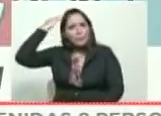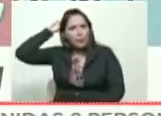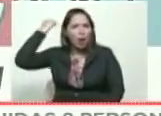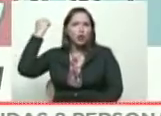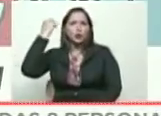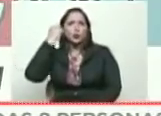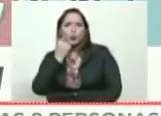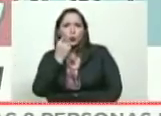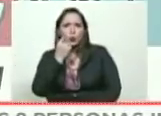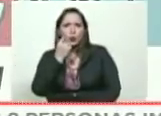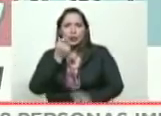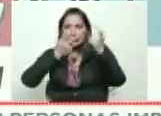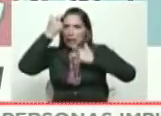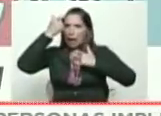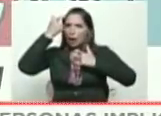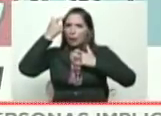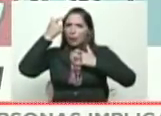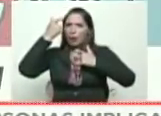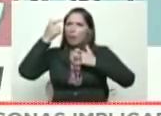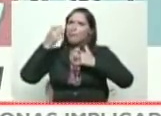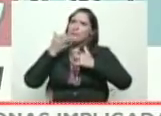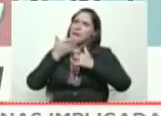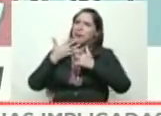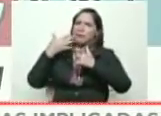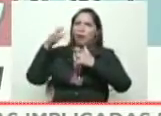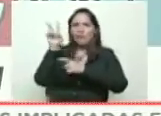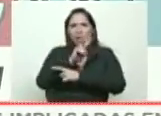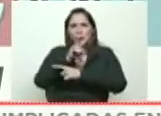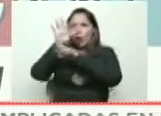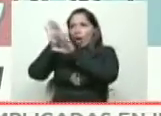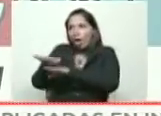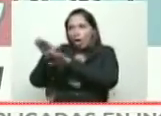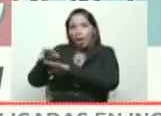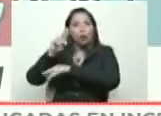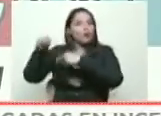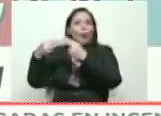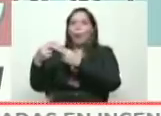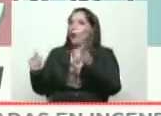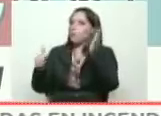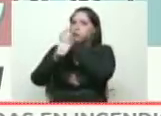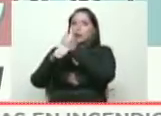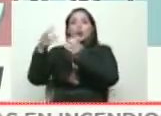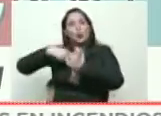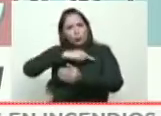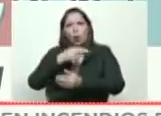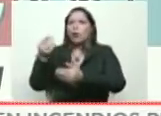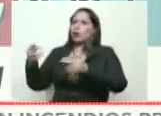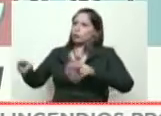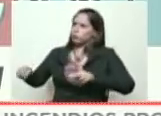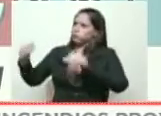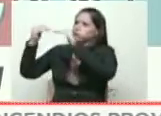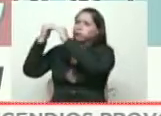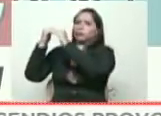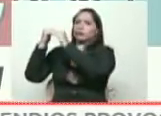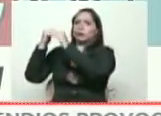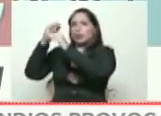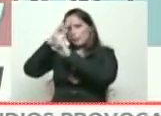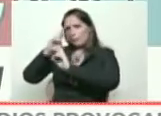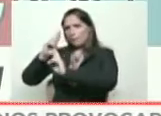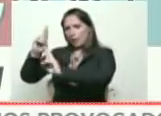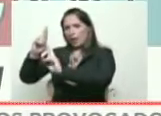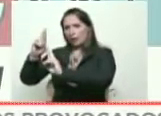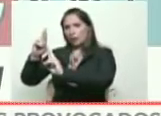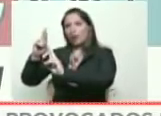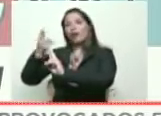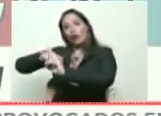Sucre, donde nació Chávez, subordinación. Eso jamás lo van a encontrar. Nosotros queremos relaciones de respeto con todas y con todos, pero vamos a